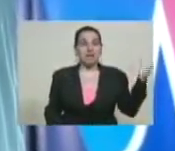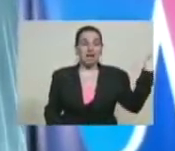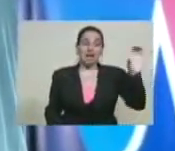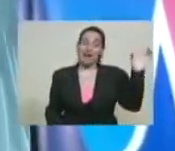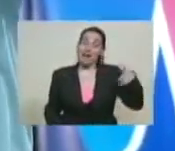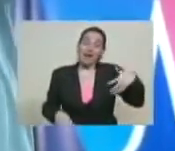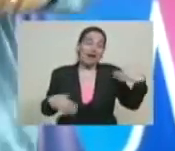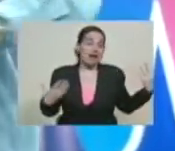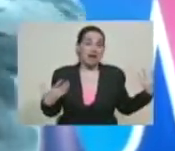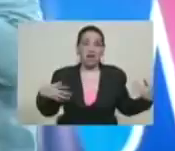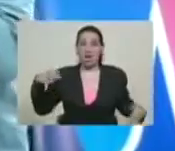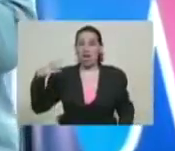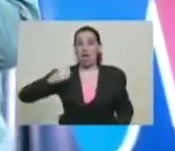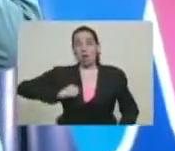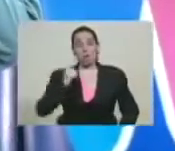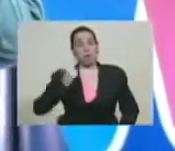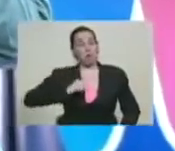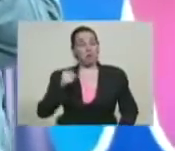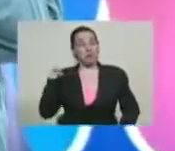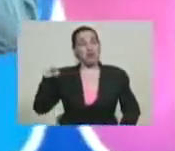¿En Bogotá o en el Zulia?